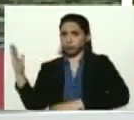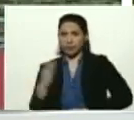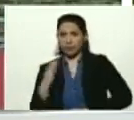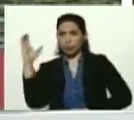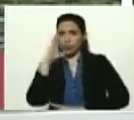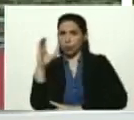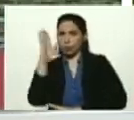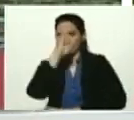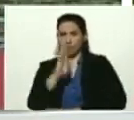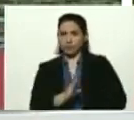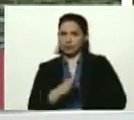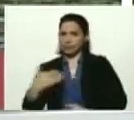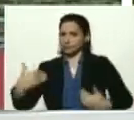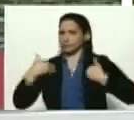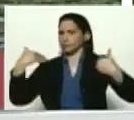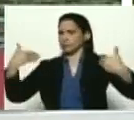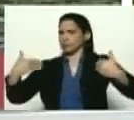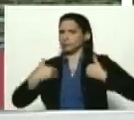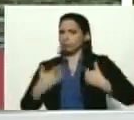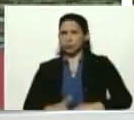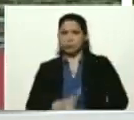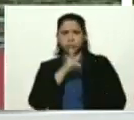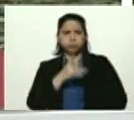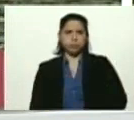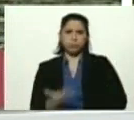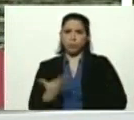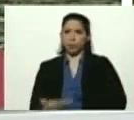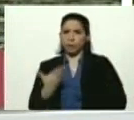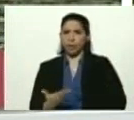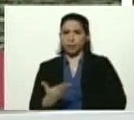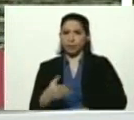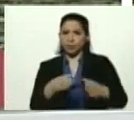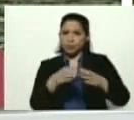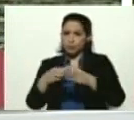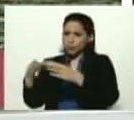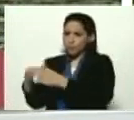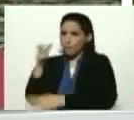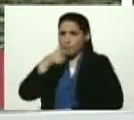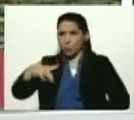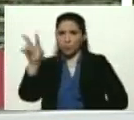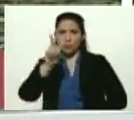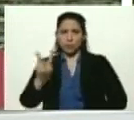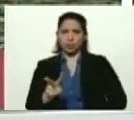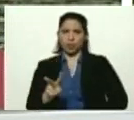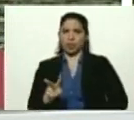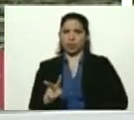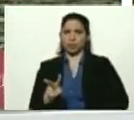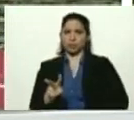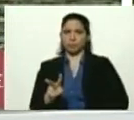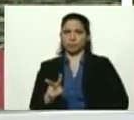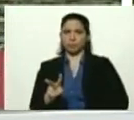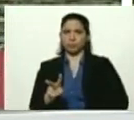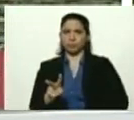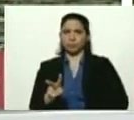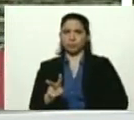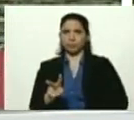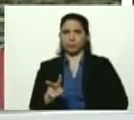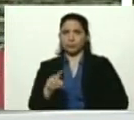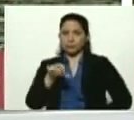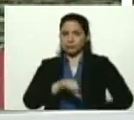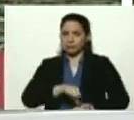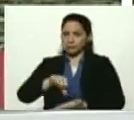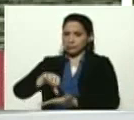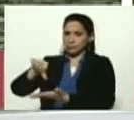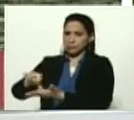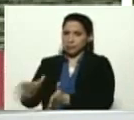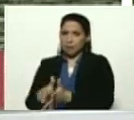Brasil está afectando a importantes sectores del pueblo de Venezuela en ciudades